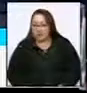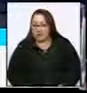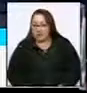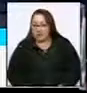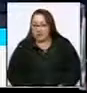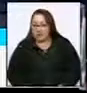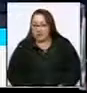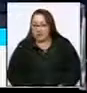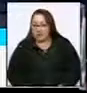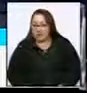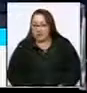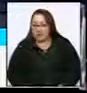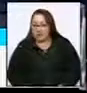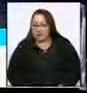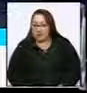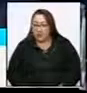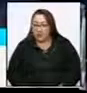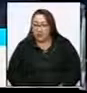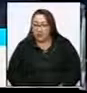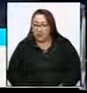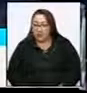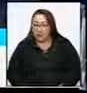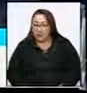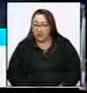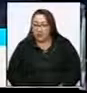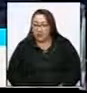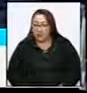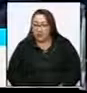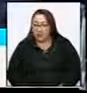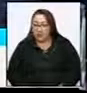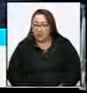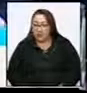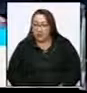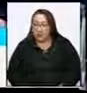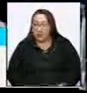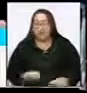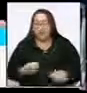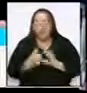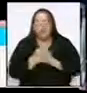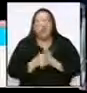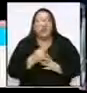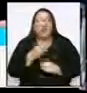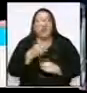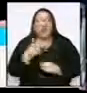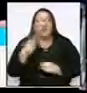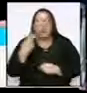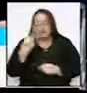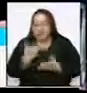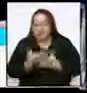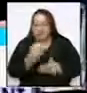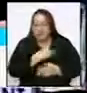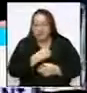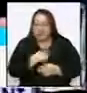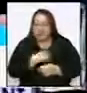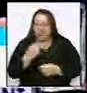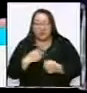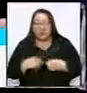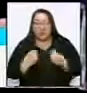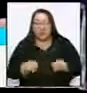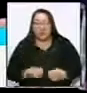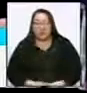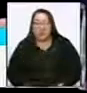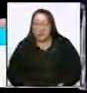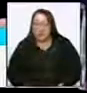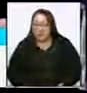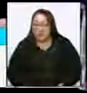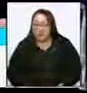porque de todas maneras el artículo 132 con la propuesta que hace el Ejecutivo solamente da la posibilidad